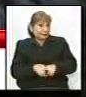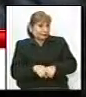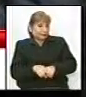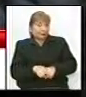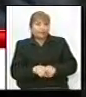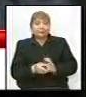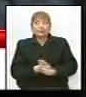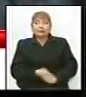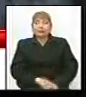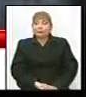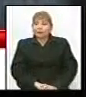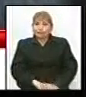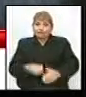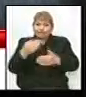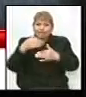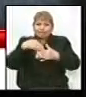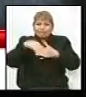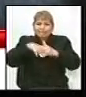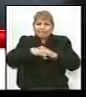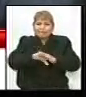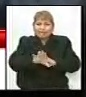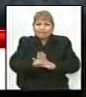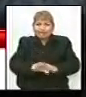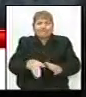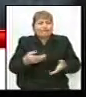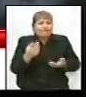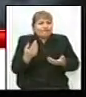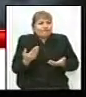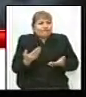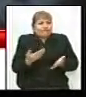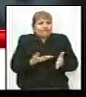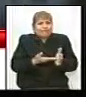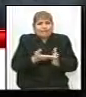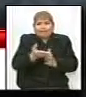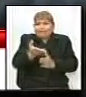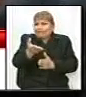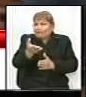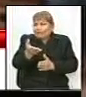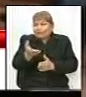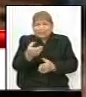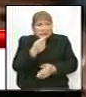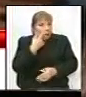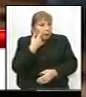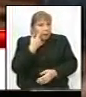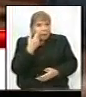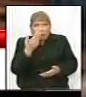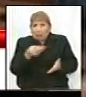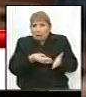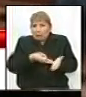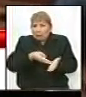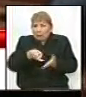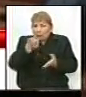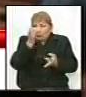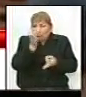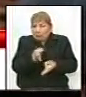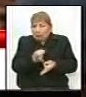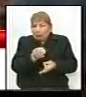había penetrado de una manera que hasta ese momento no se conocía de una manera firme,